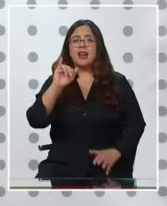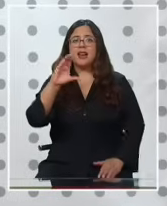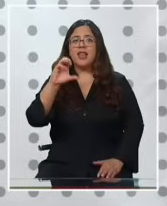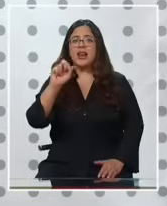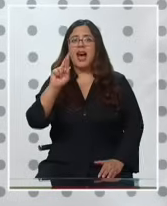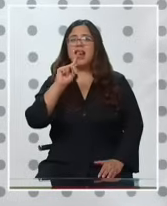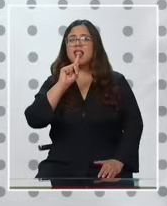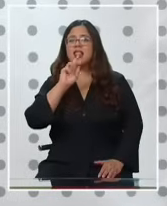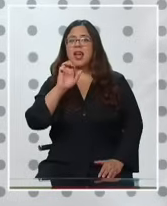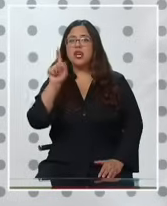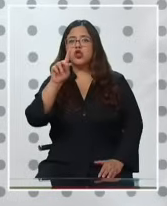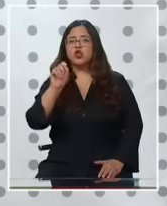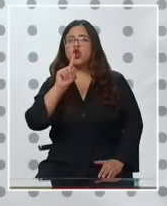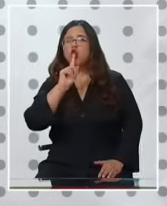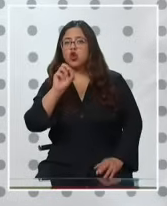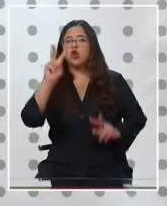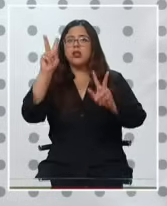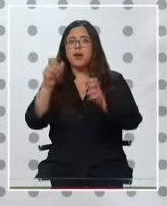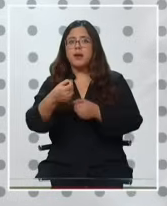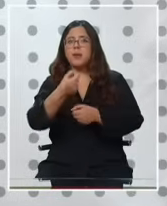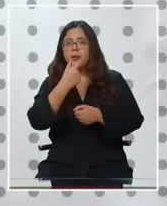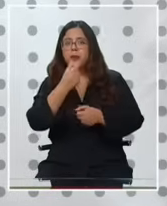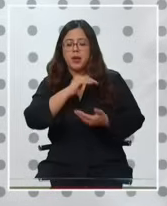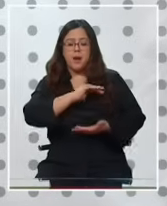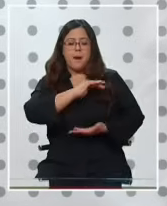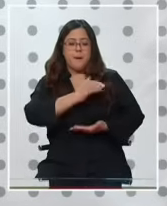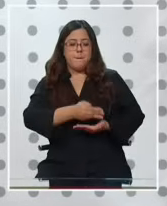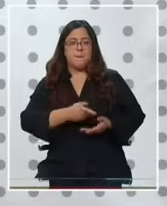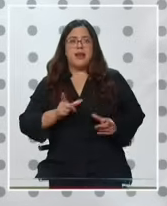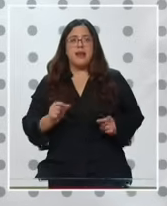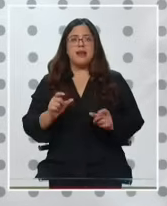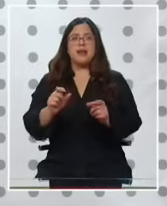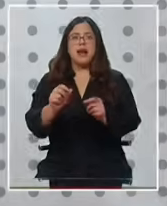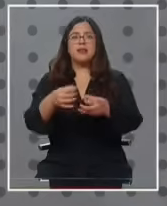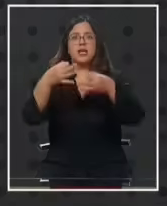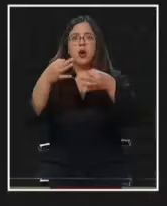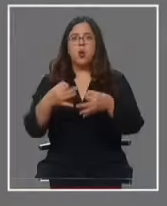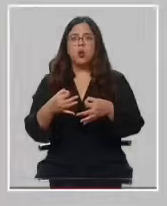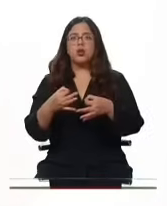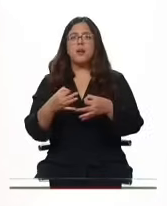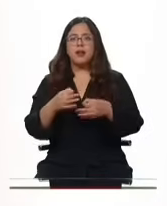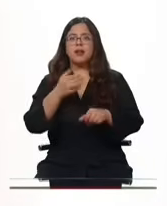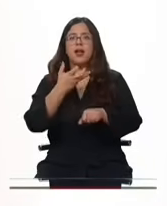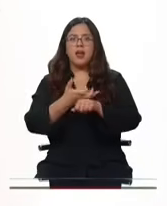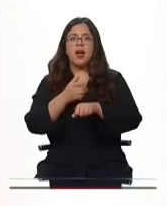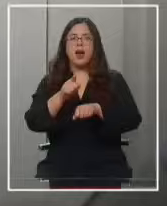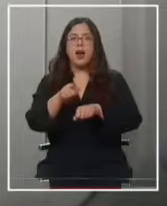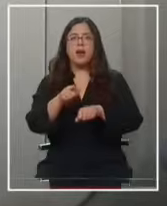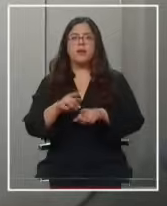droga trastuzumab para el cáncer de mama que sobreexpresan el gen HER2.